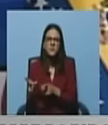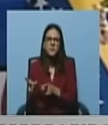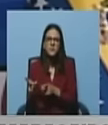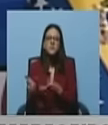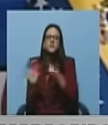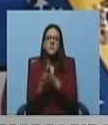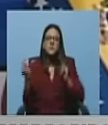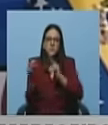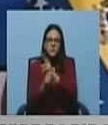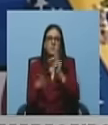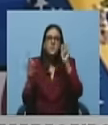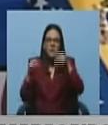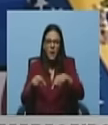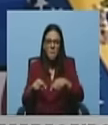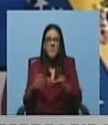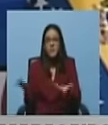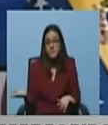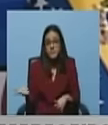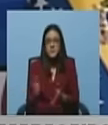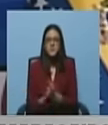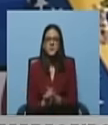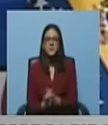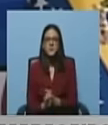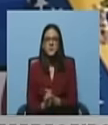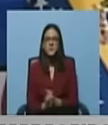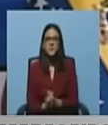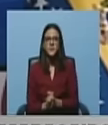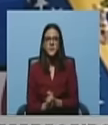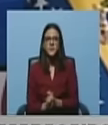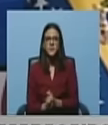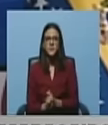de la violencia como tal.